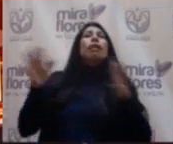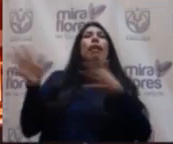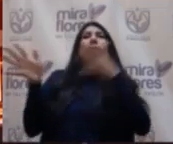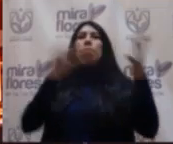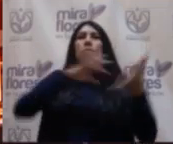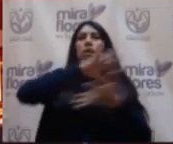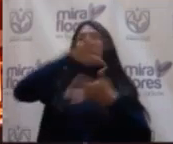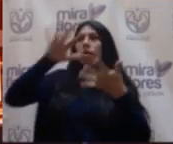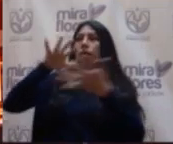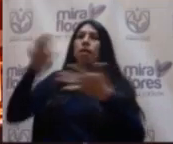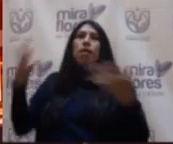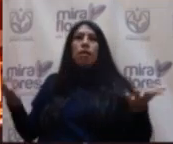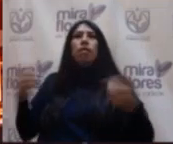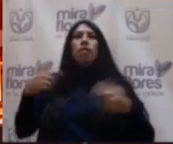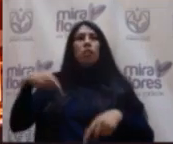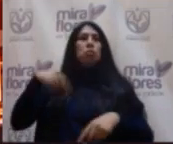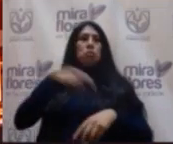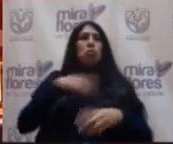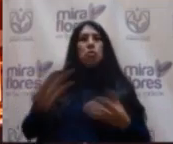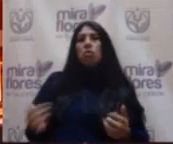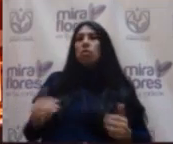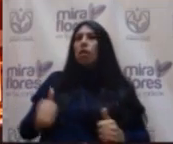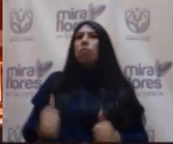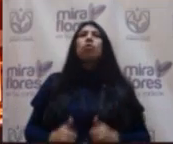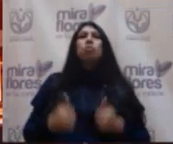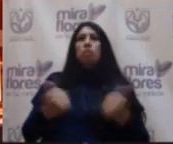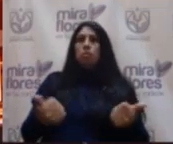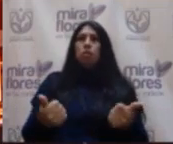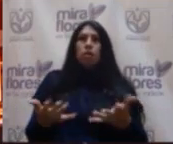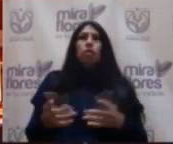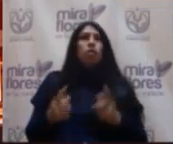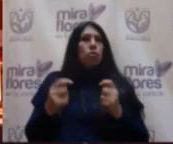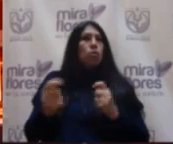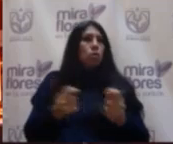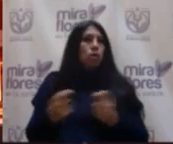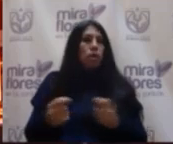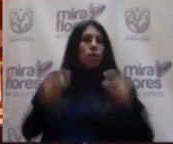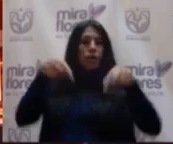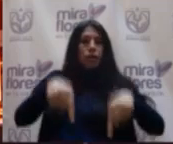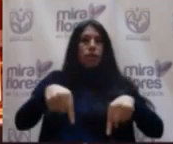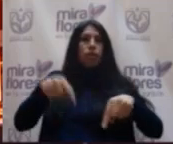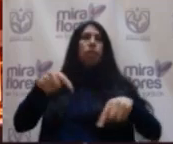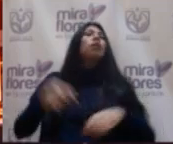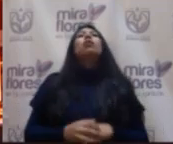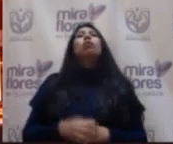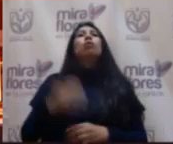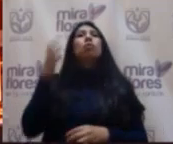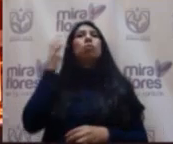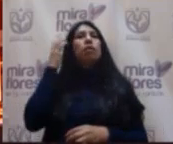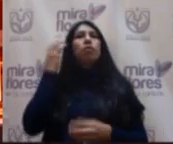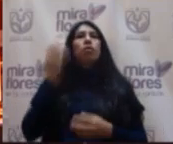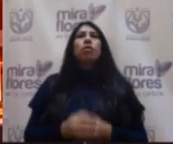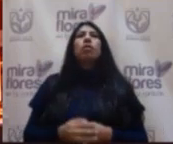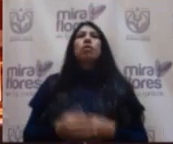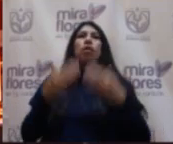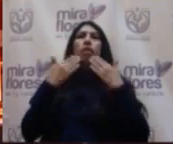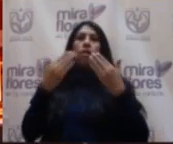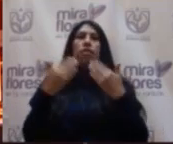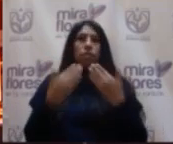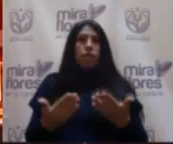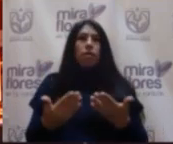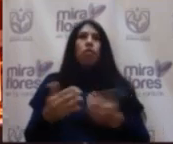y de las zonas que nosotros estamos regulando en el distrito. Esto es lo que quería poder informar. Agradezco también por